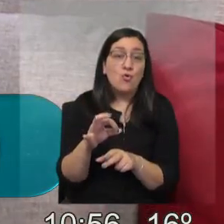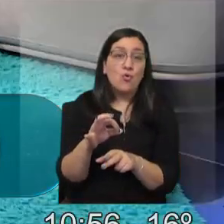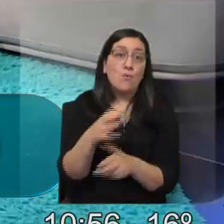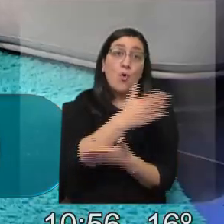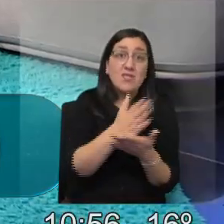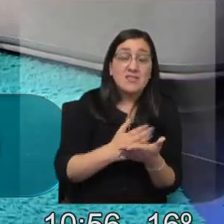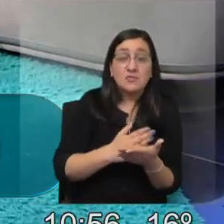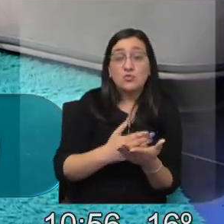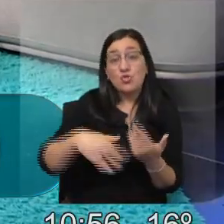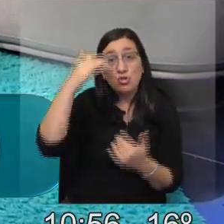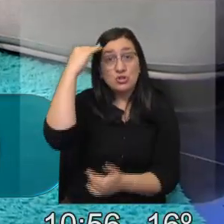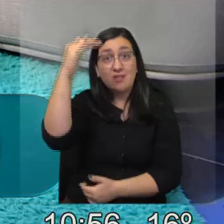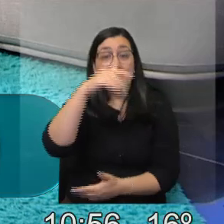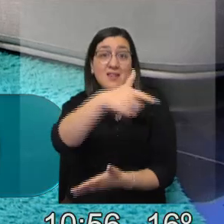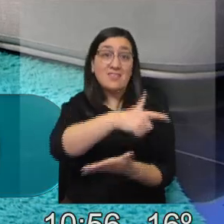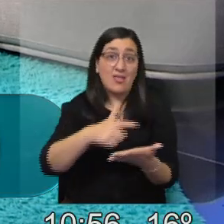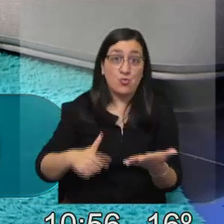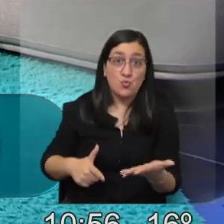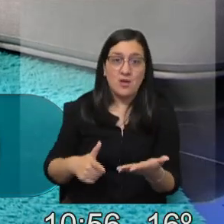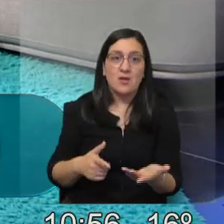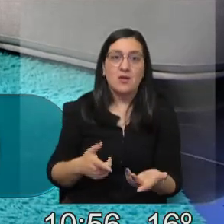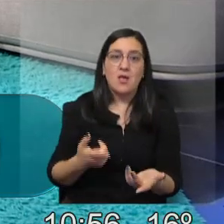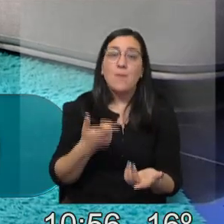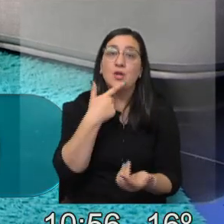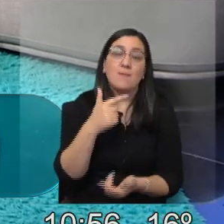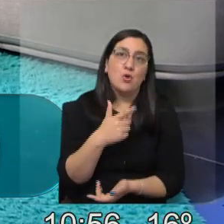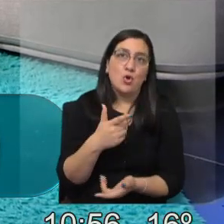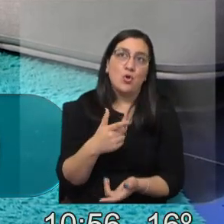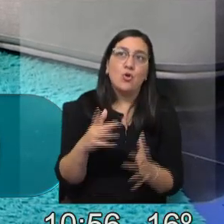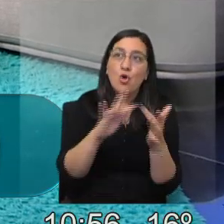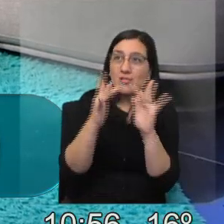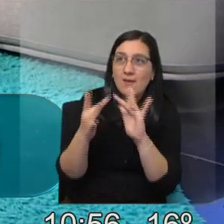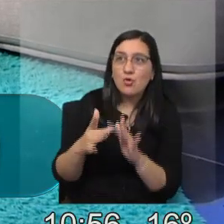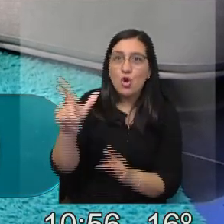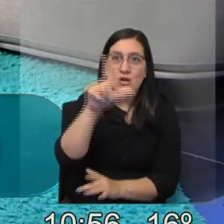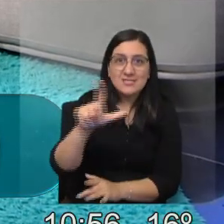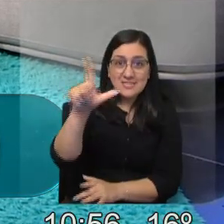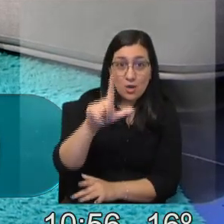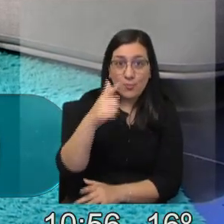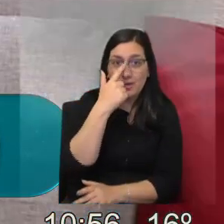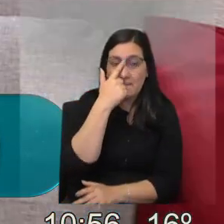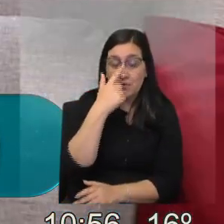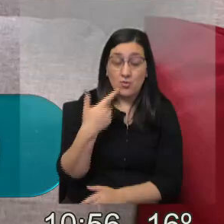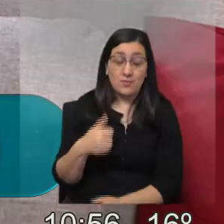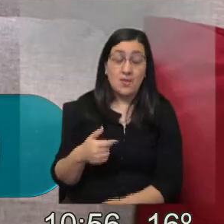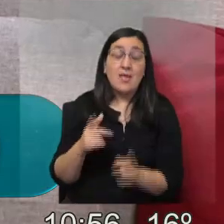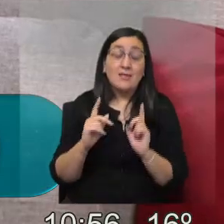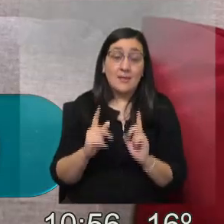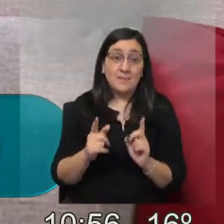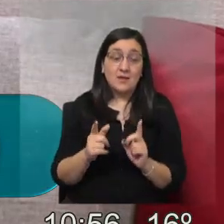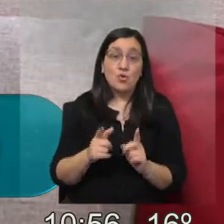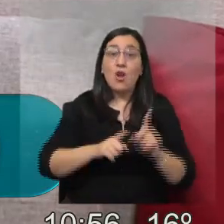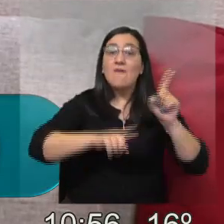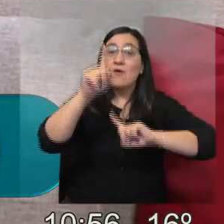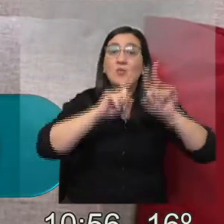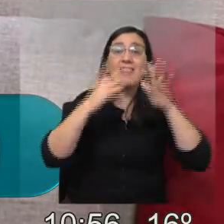a encontrar conexiones, por ejemplo, con los bachilleratos, con el ámbito liceal, también con la